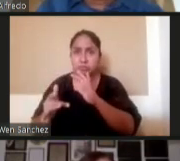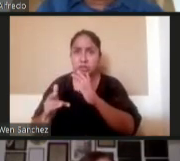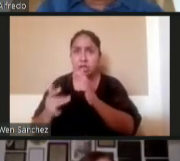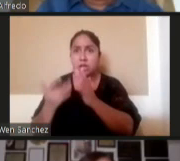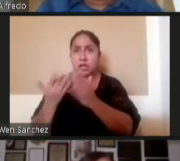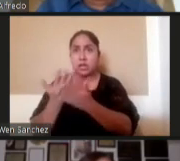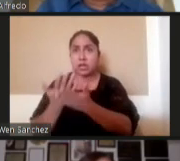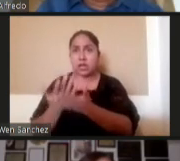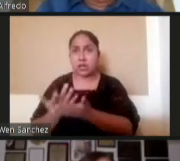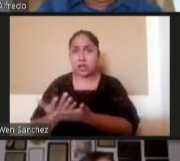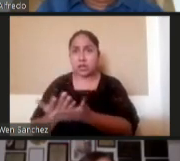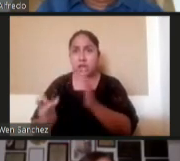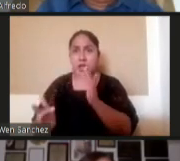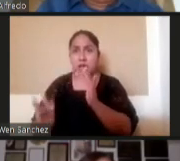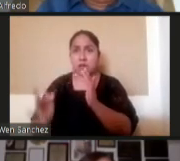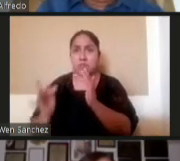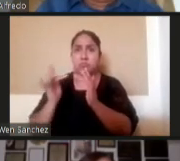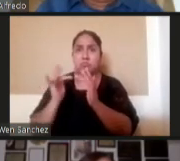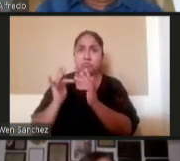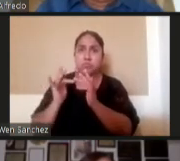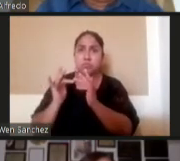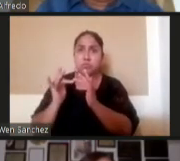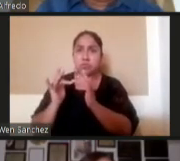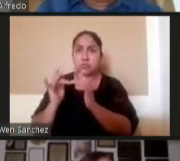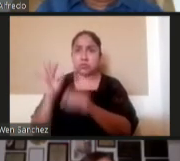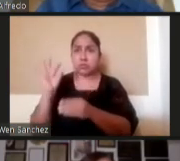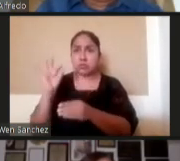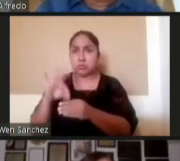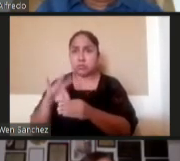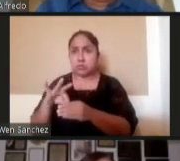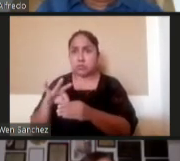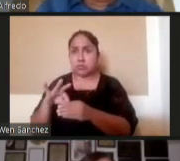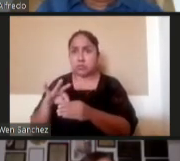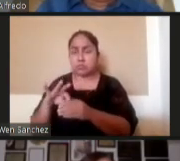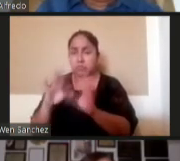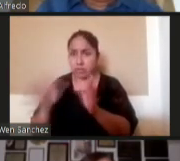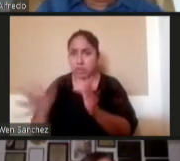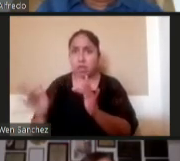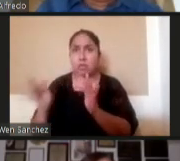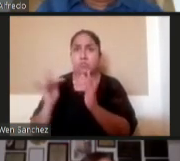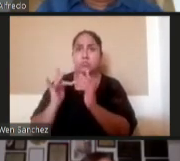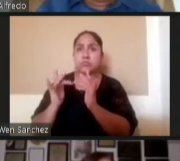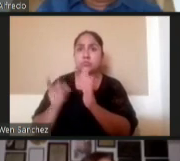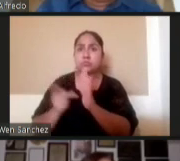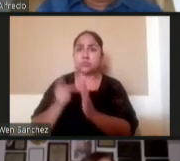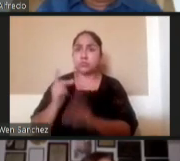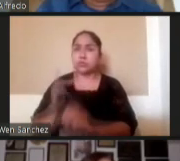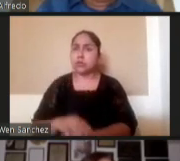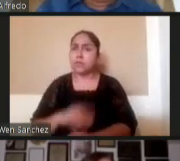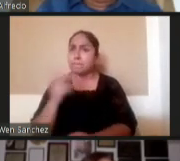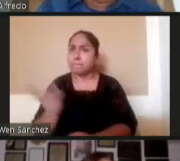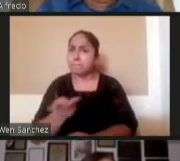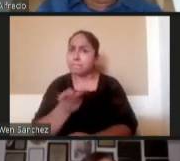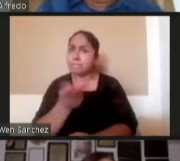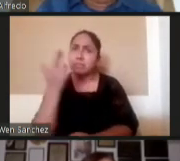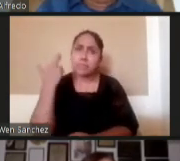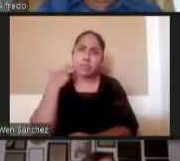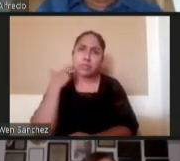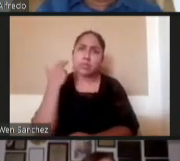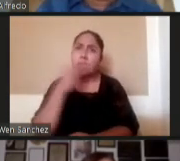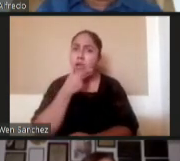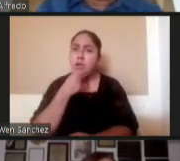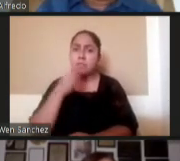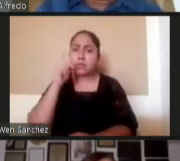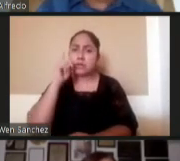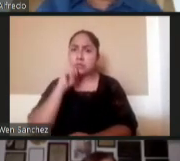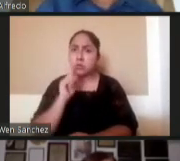Bueno, lo podemos hacer con una ausencia. Ya está ahí la regidora. Yo pregunto, regidores y regidoras, quien esté a favor de este punto de